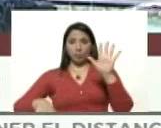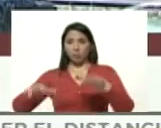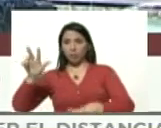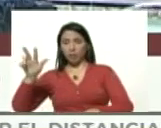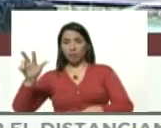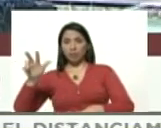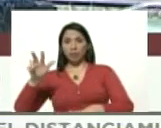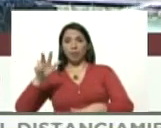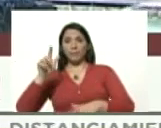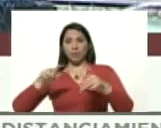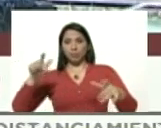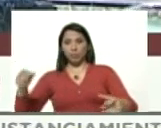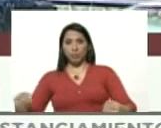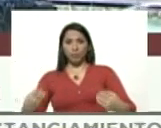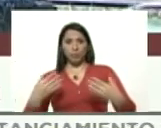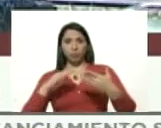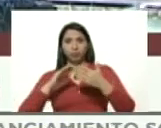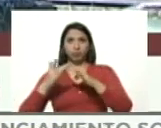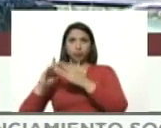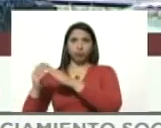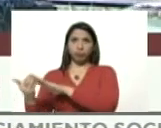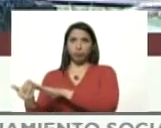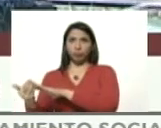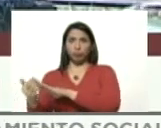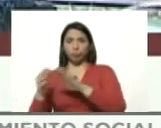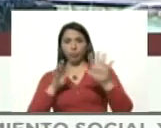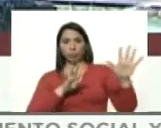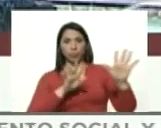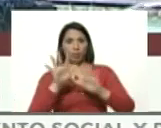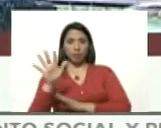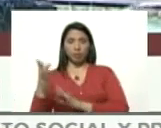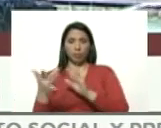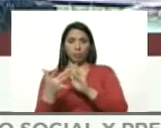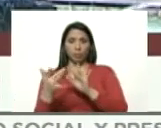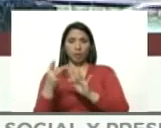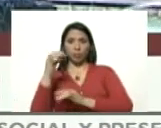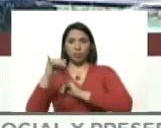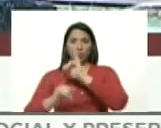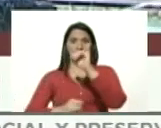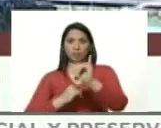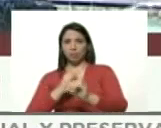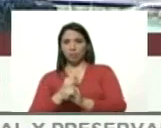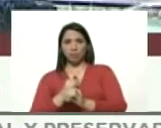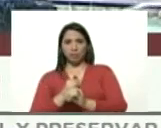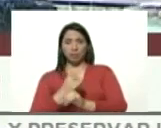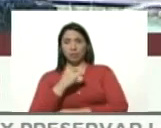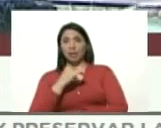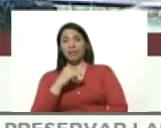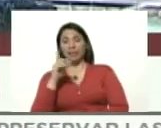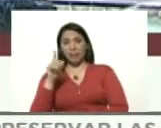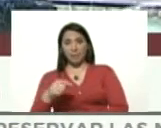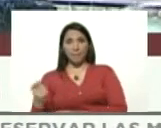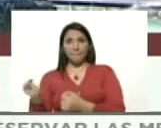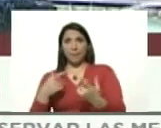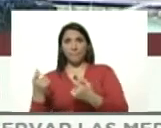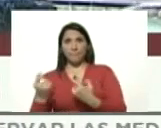comunitarios, tenemos 95 de contacto internacional y casos